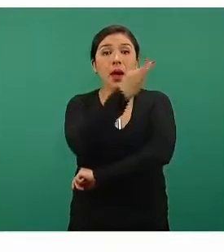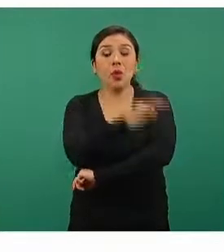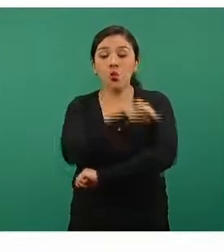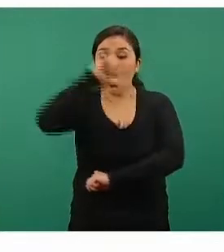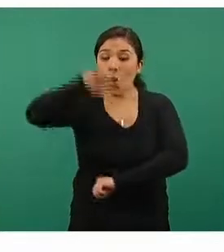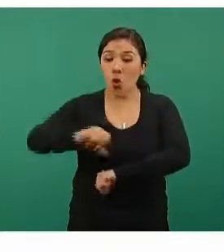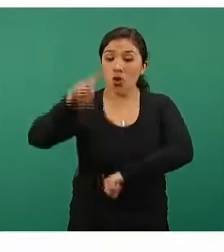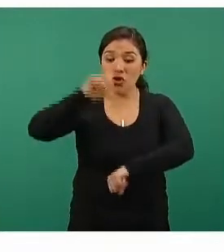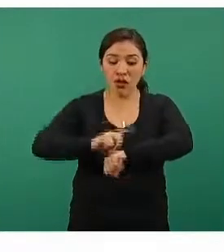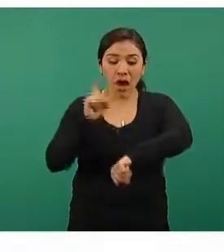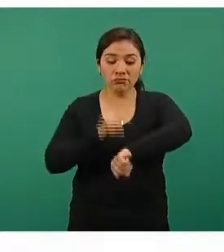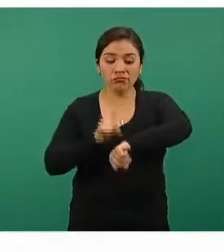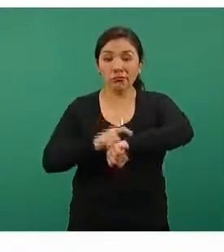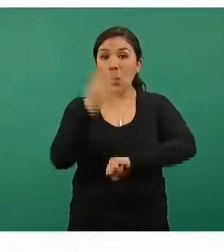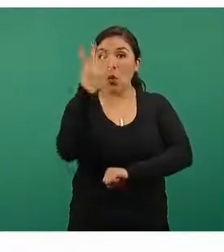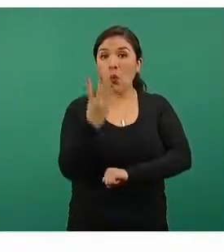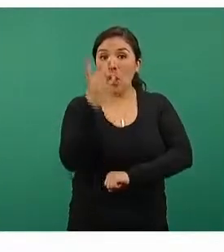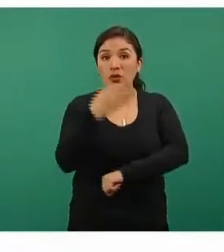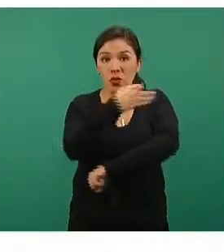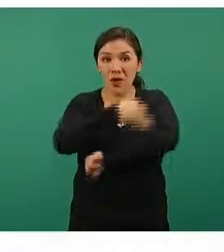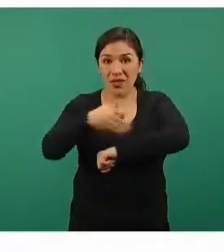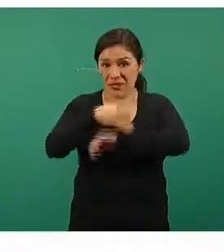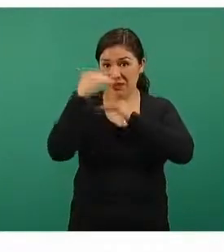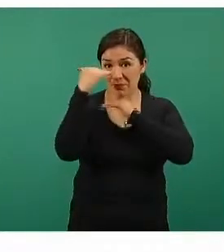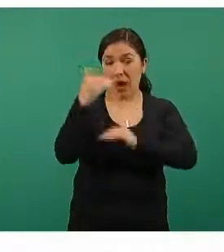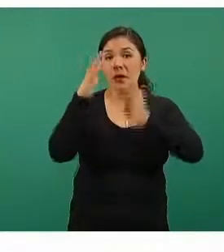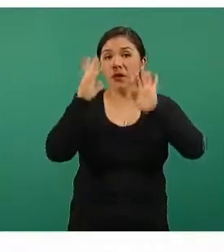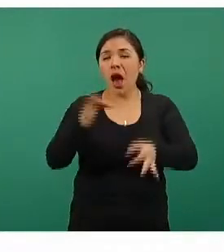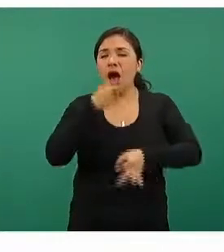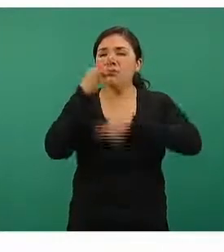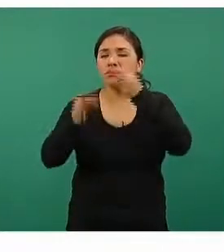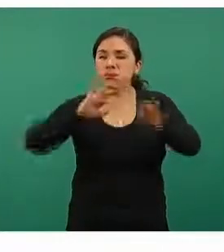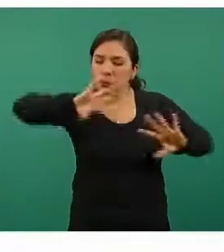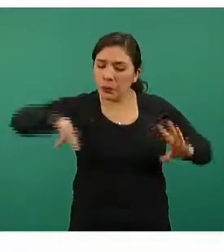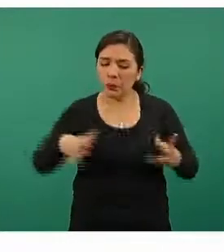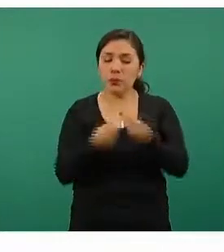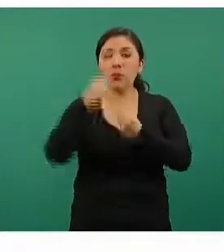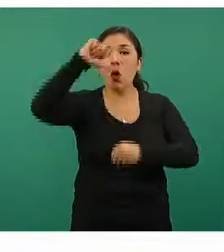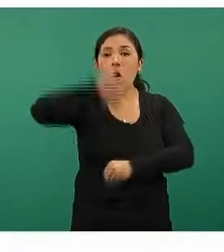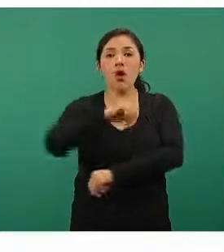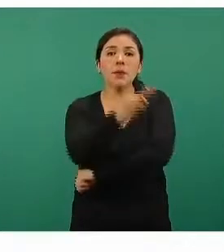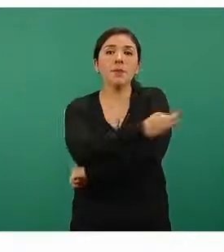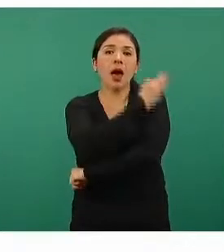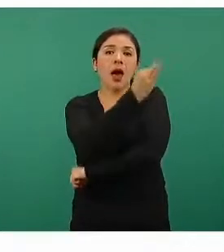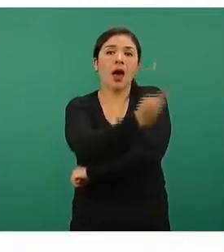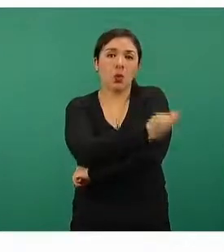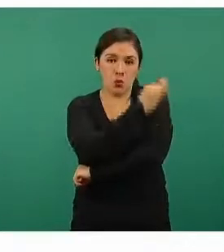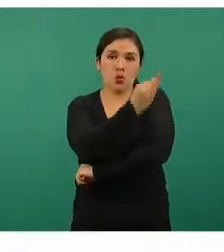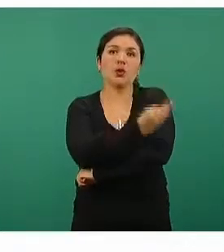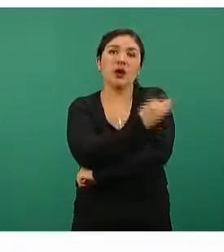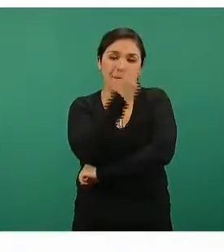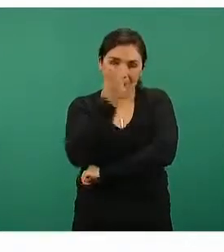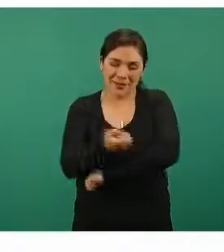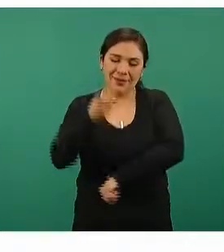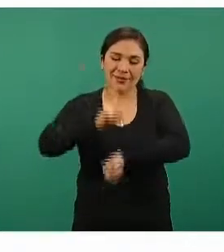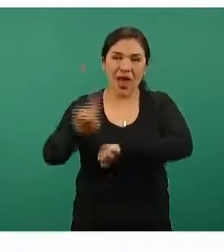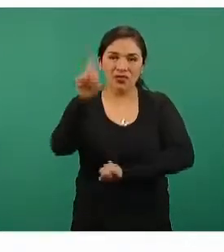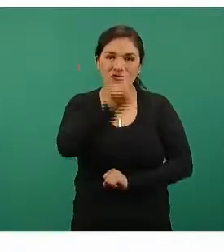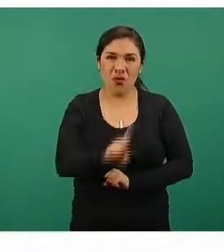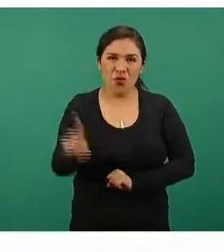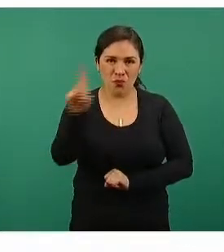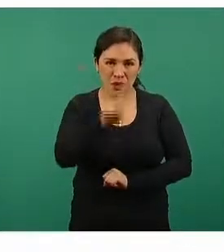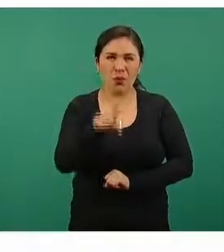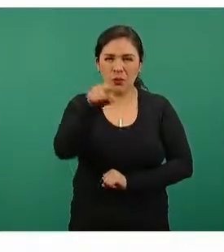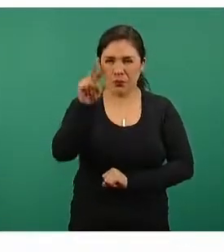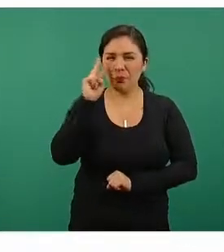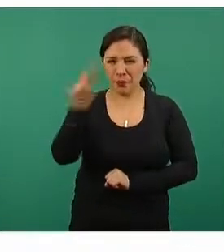de las 4 de la tarde nos reportan se aplicaron en la jornada que se llevó a cabo pues precisamente este domingo. Como pueden